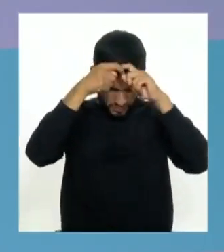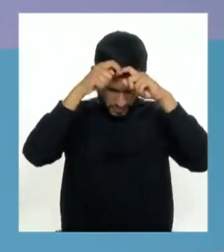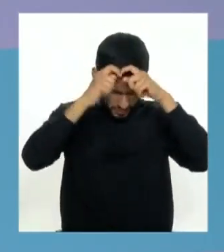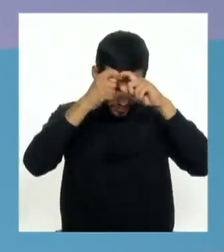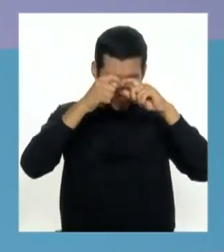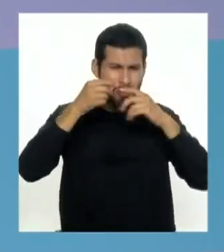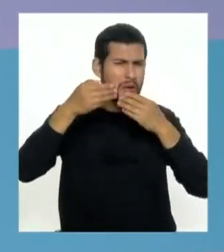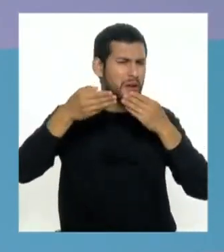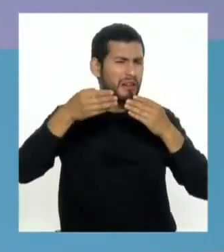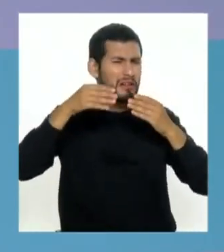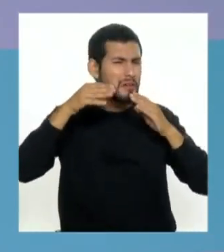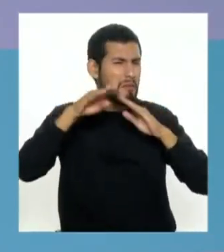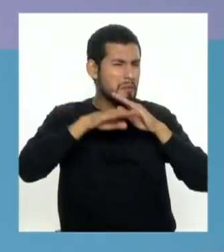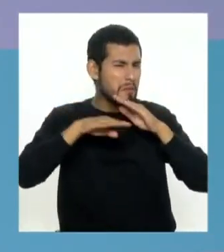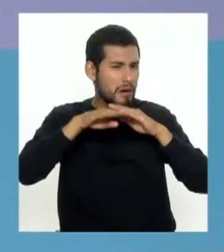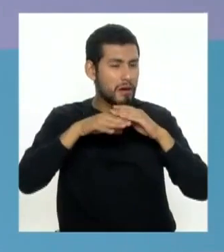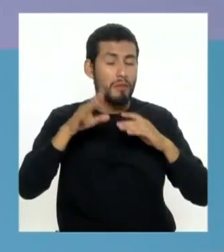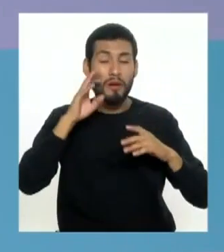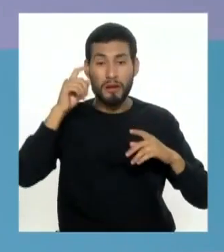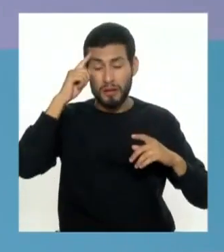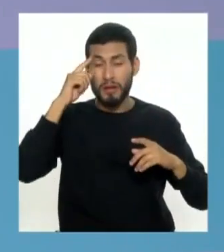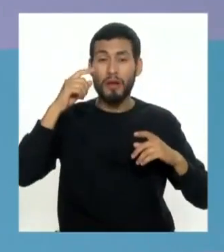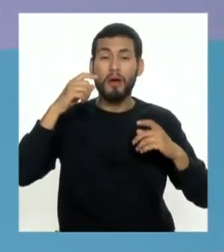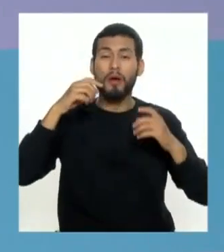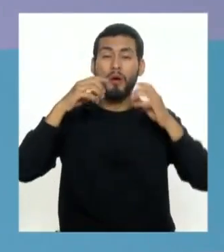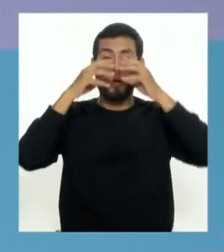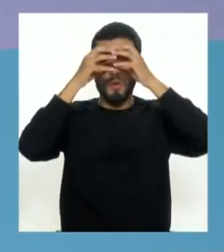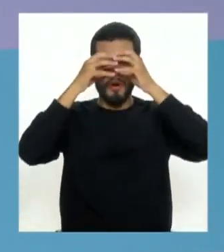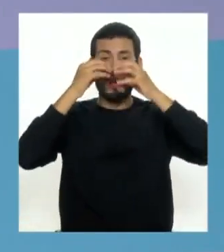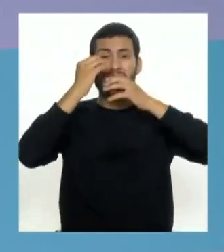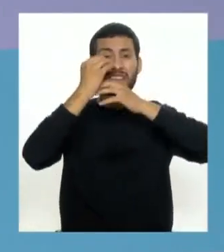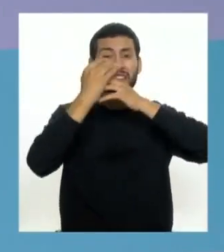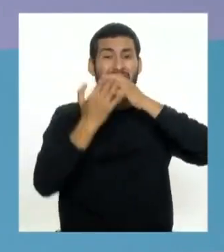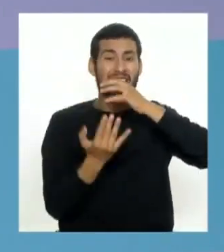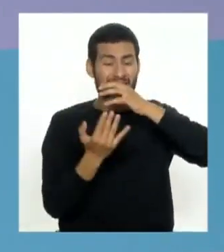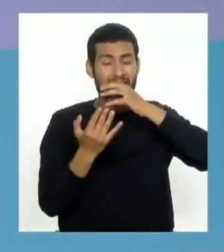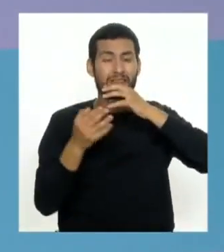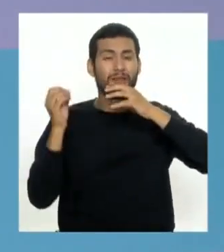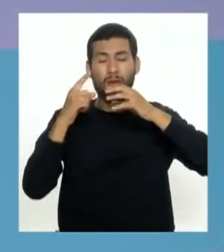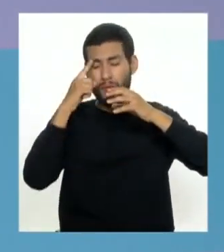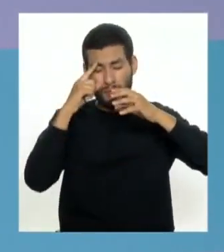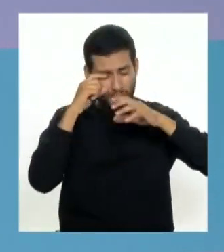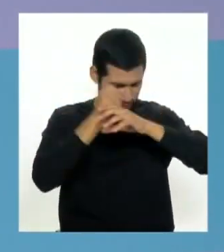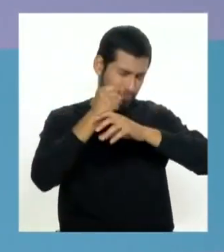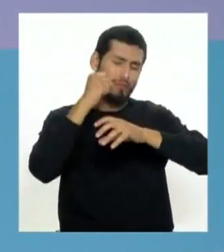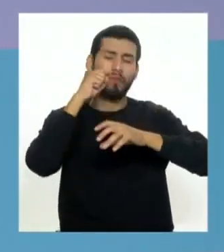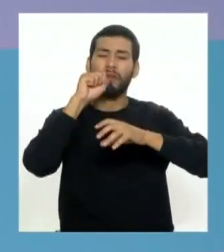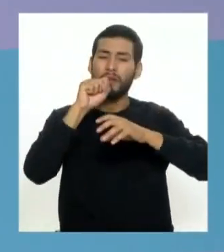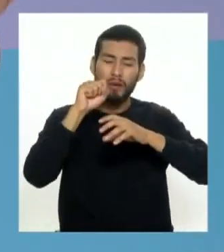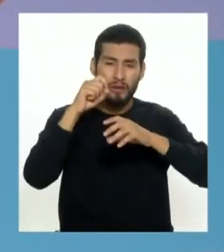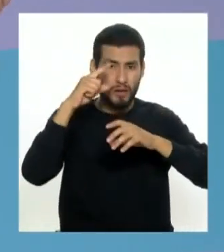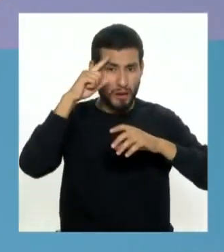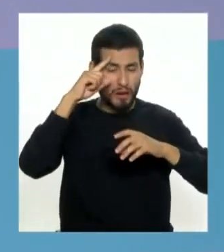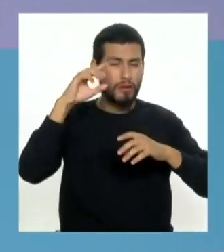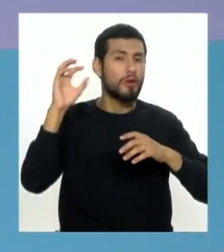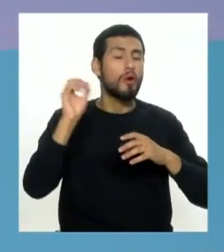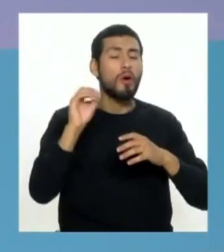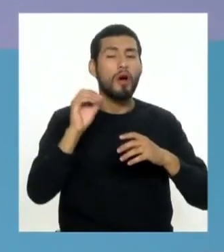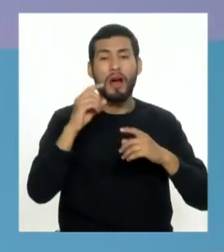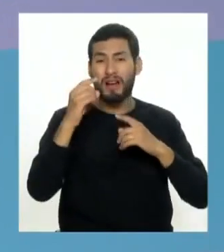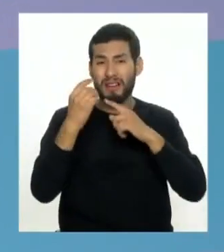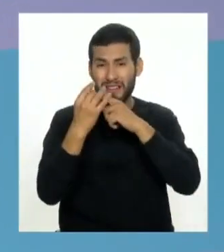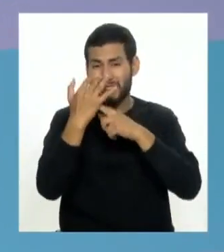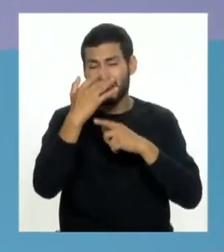Por ejemplo, una persona que tiene un infarto cerebral o una hemorragia cerebral o un traumatismo cráneoencefálico o una infección, por